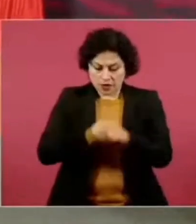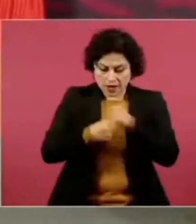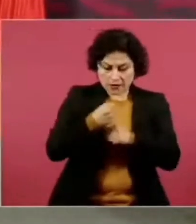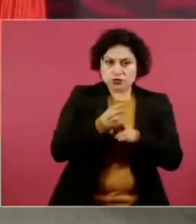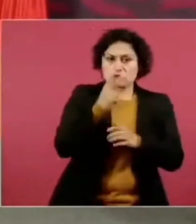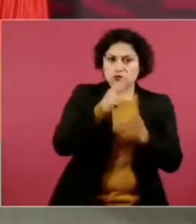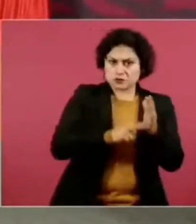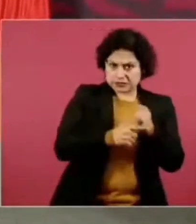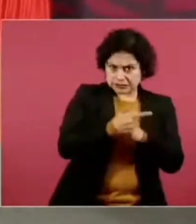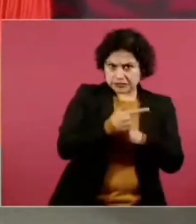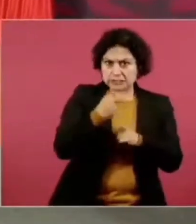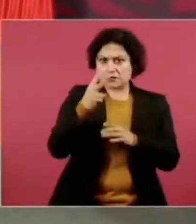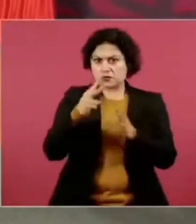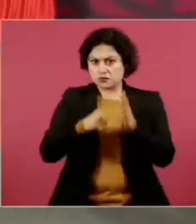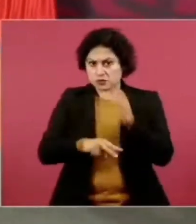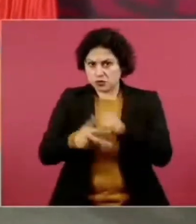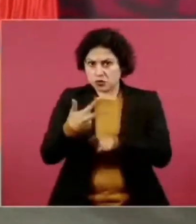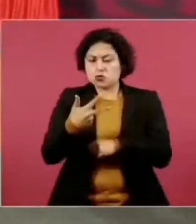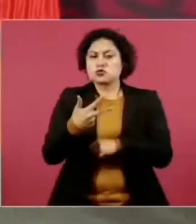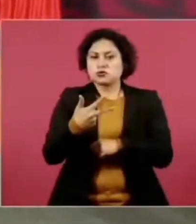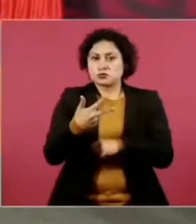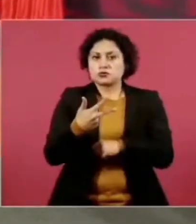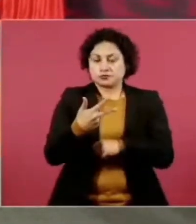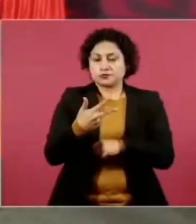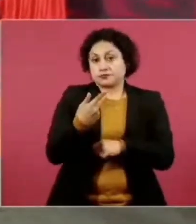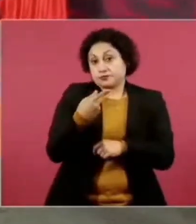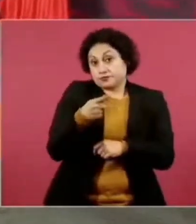Pero en los dos hay que atenderlo,